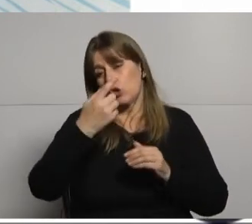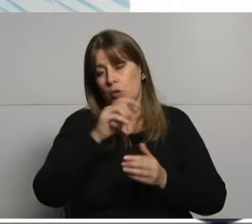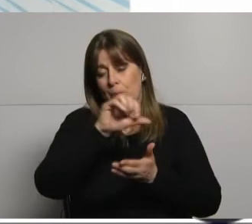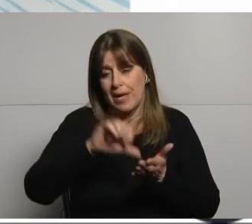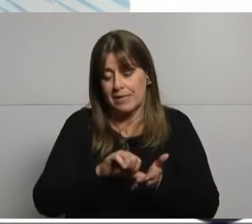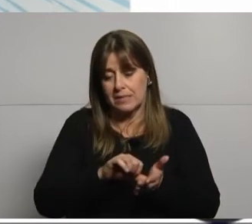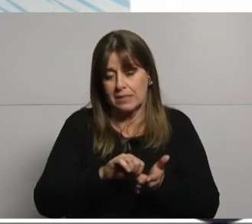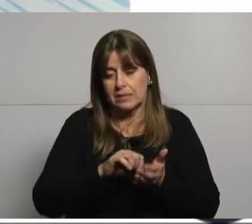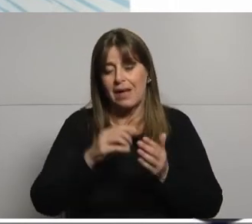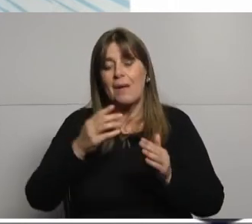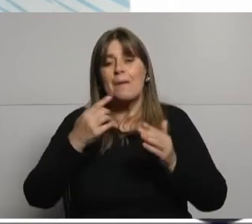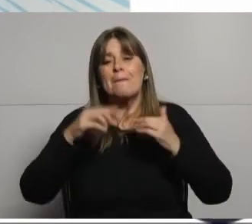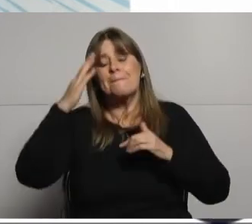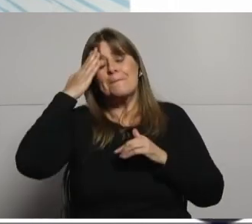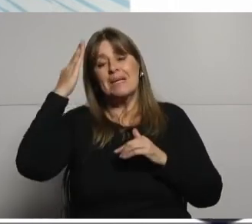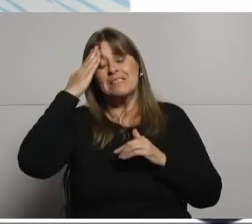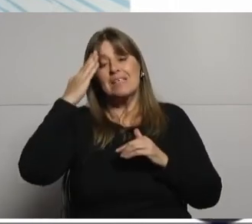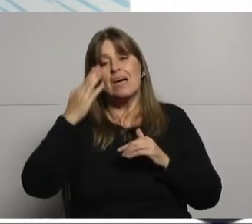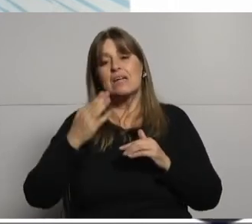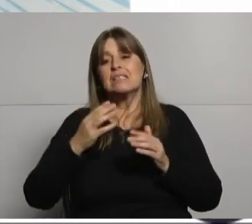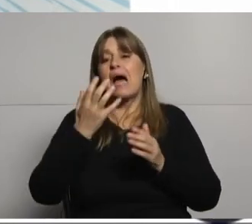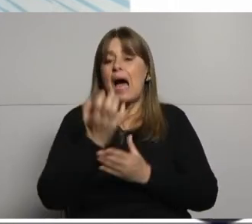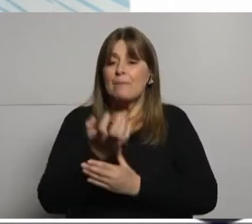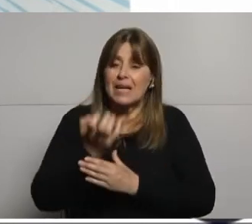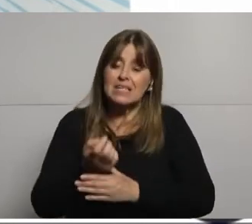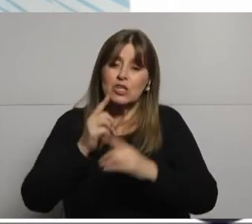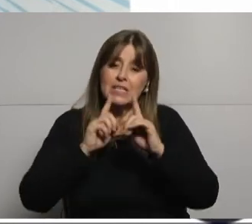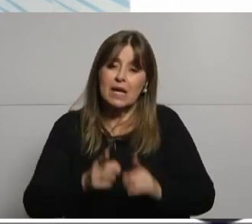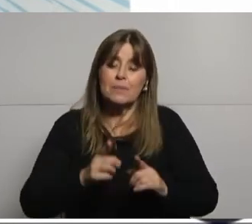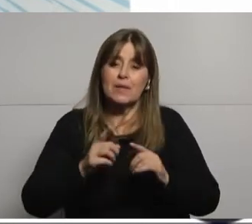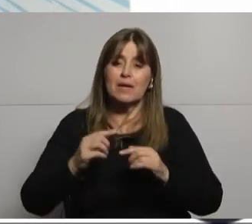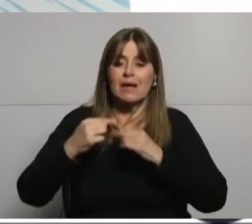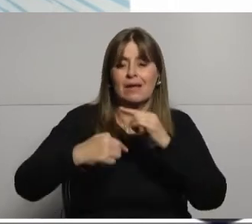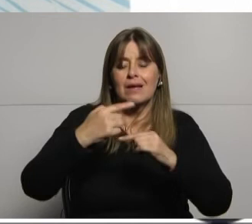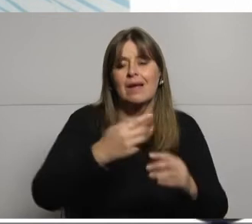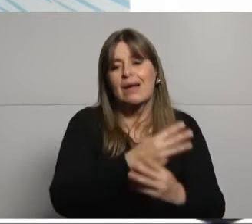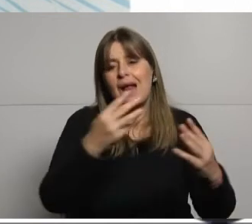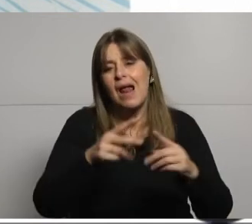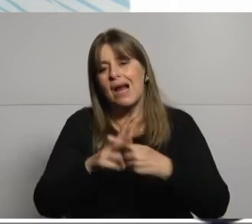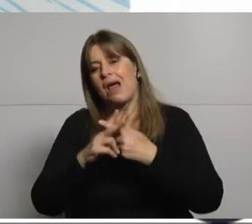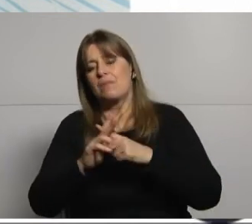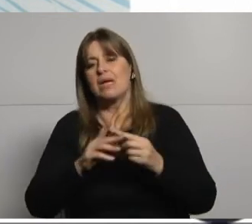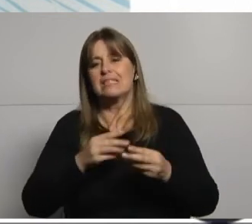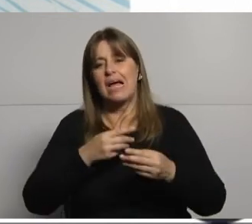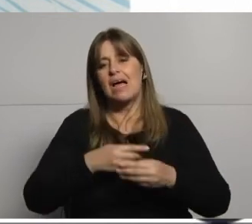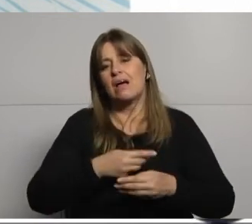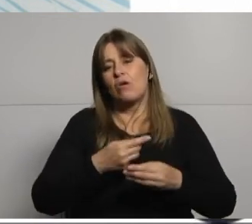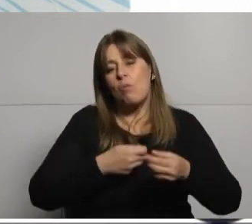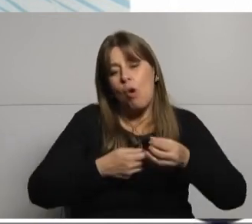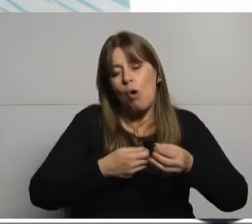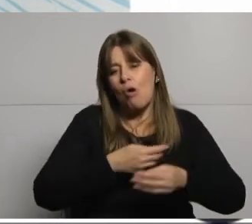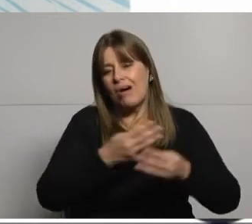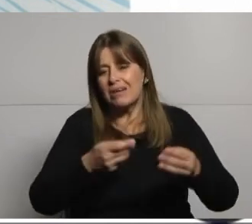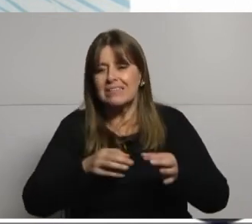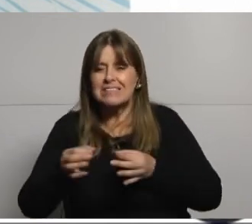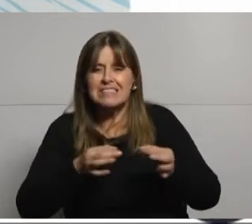acerca de pensar algo que también corre para las aplicaciones, pero me parece que corre en general para todas estas herramientas que estamos gestionando en la pandemia, ¿no? Por un lado,